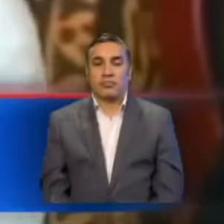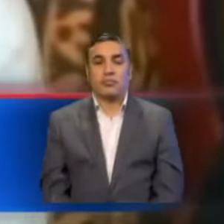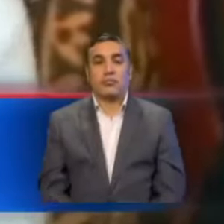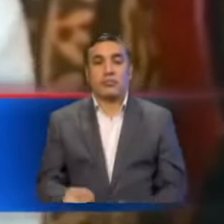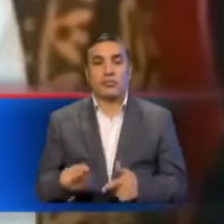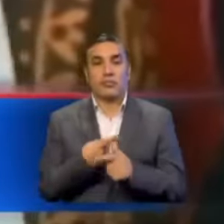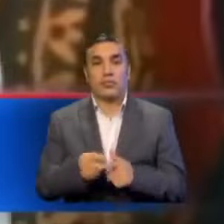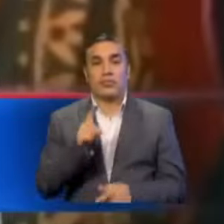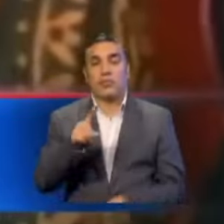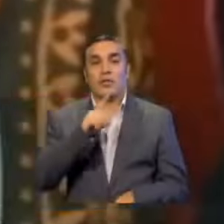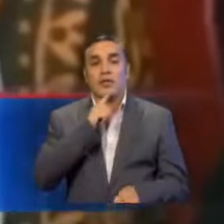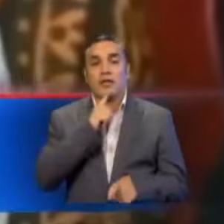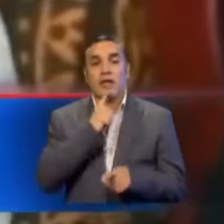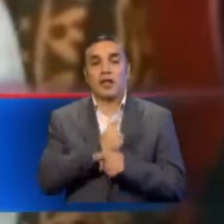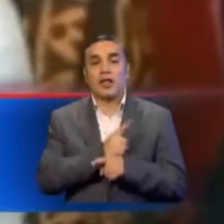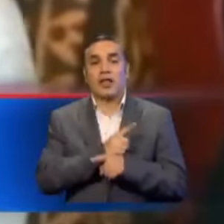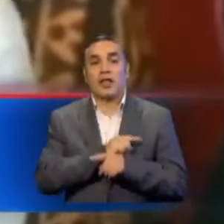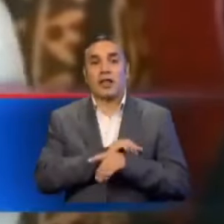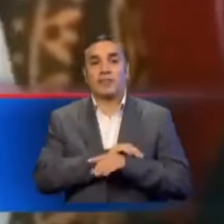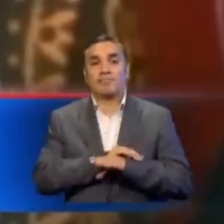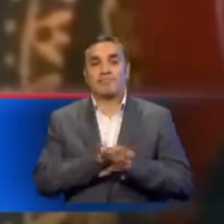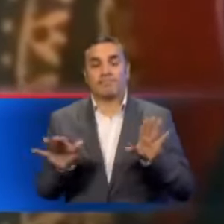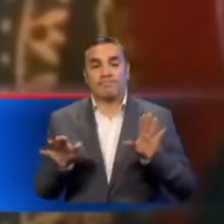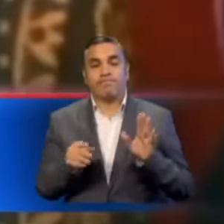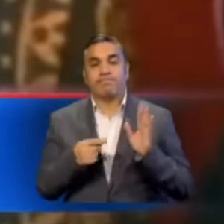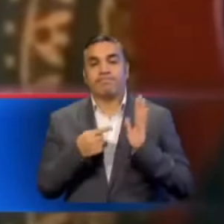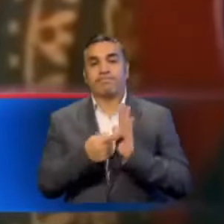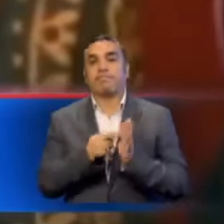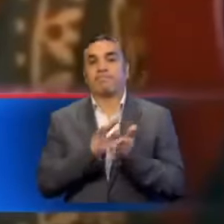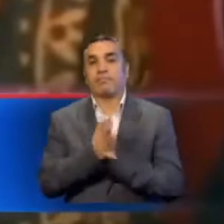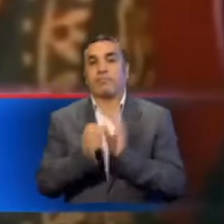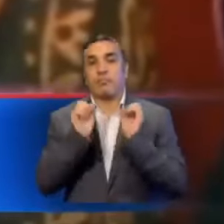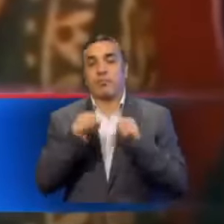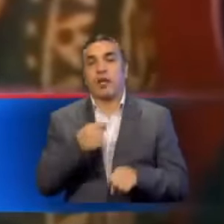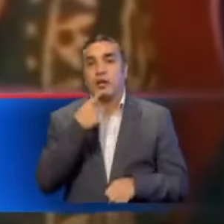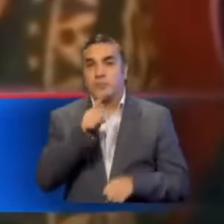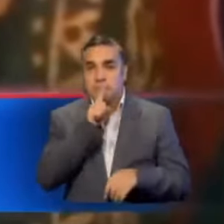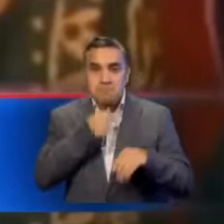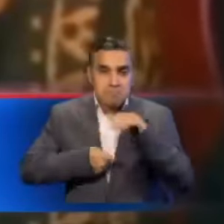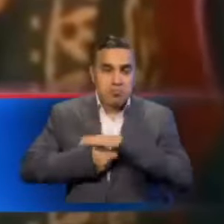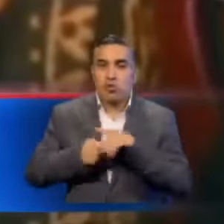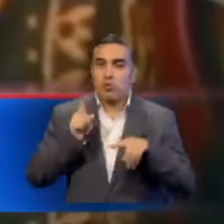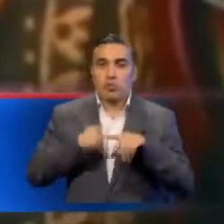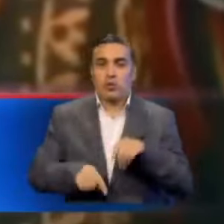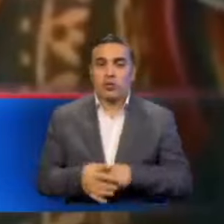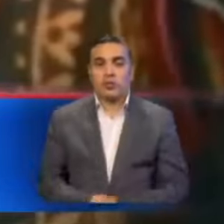es una verdad que nadie lo puede ocultar.